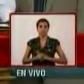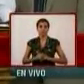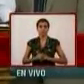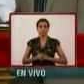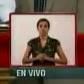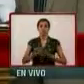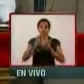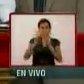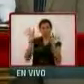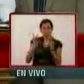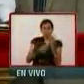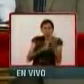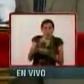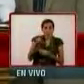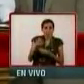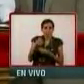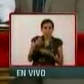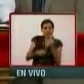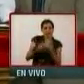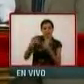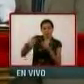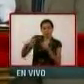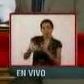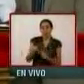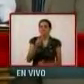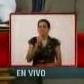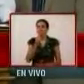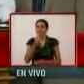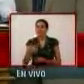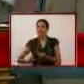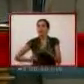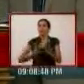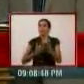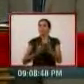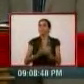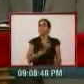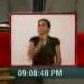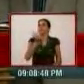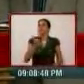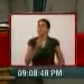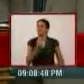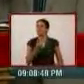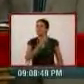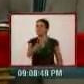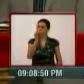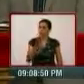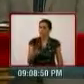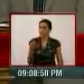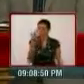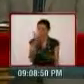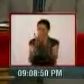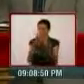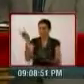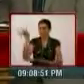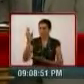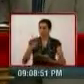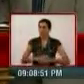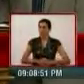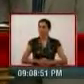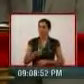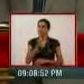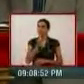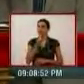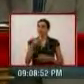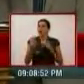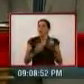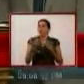del crimen, a quién beneficia el crimen. Y yo le pregunto al país, ¿cuál es el móvil